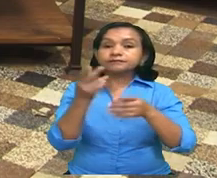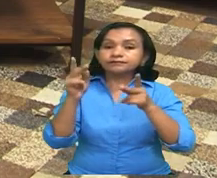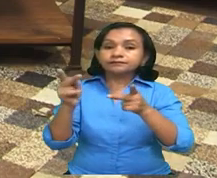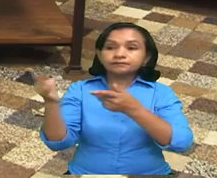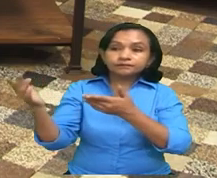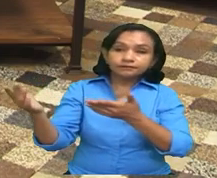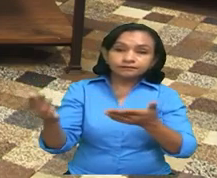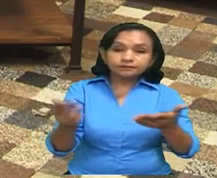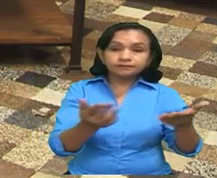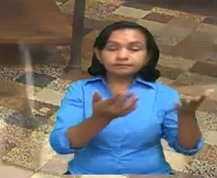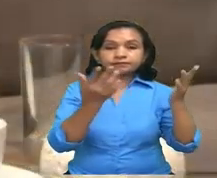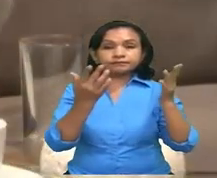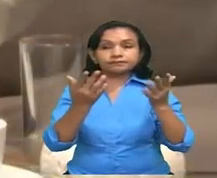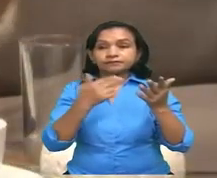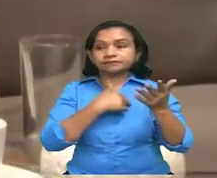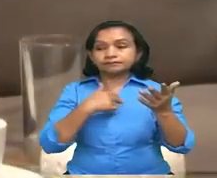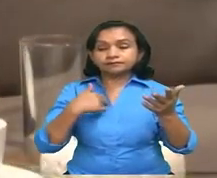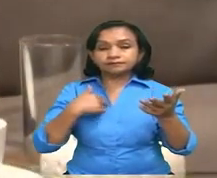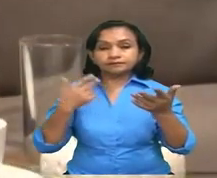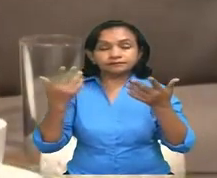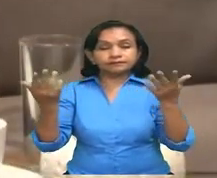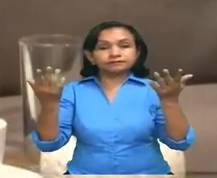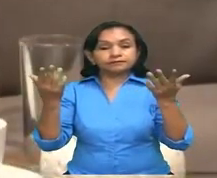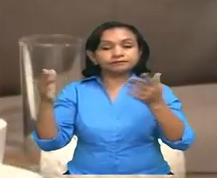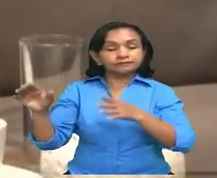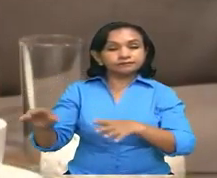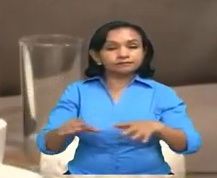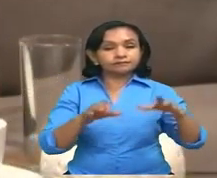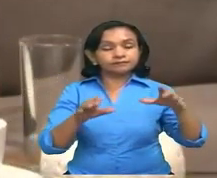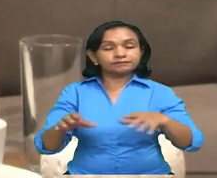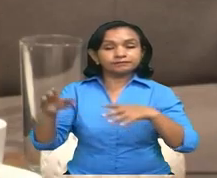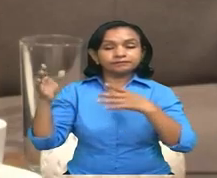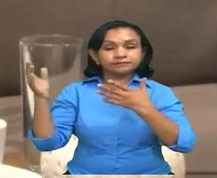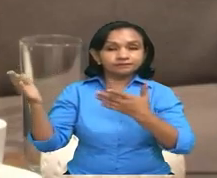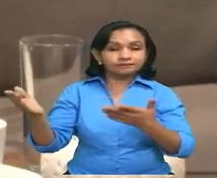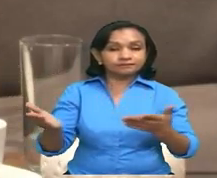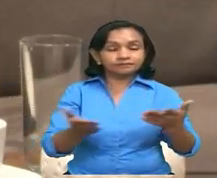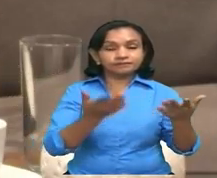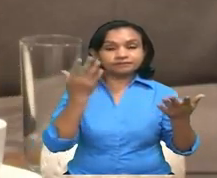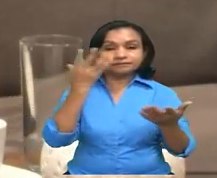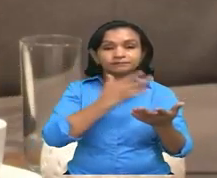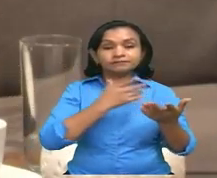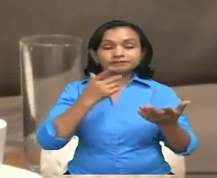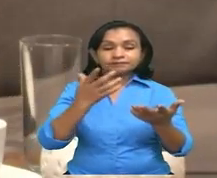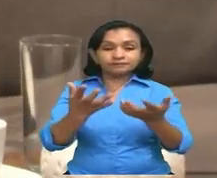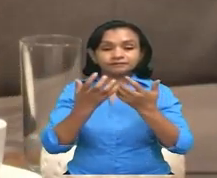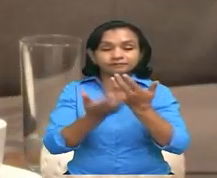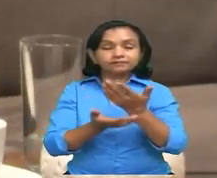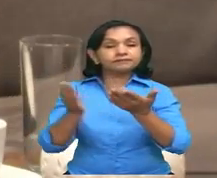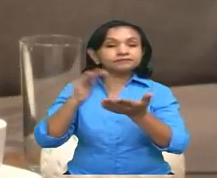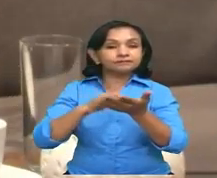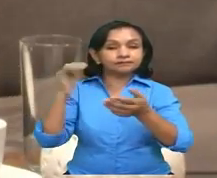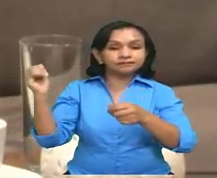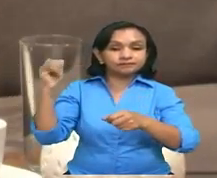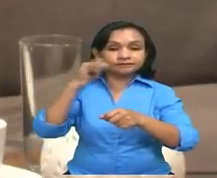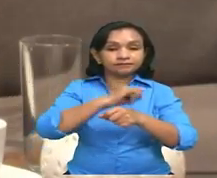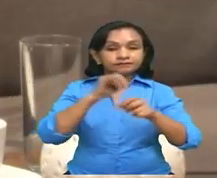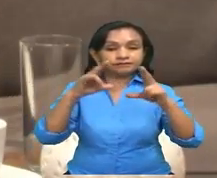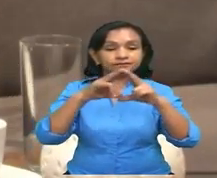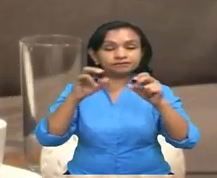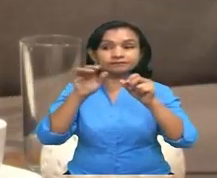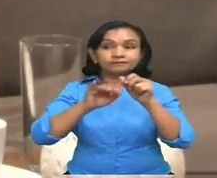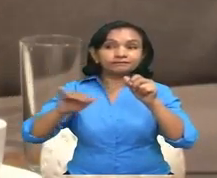en conjunto, no solamente del INTUR como tal, hemos recibido apoyo del aeropuerto, la Cancillería, el MEFCA, las